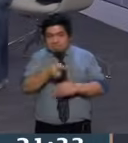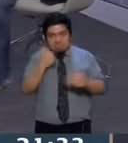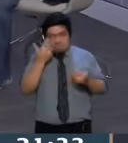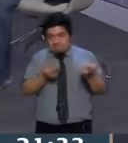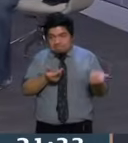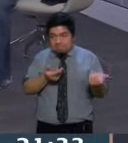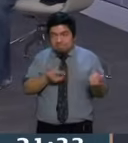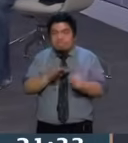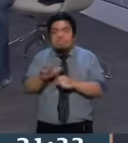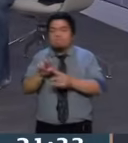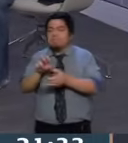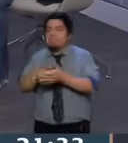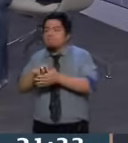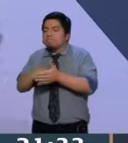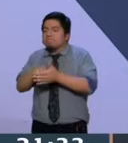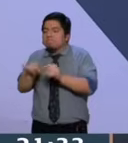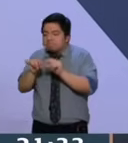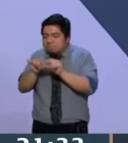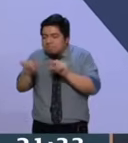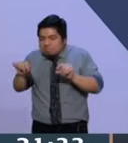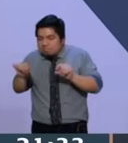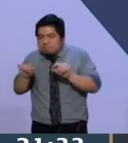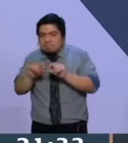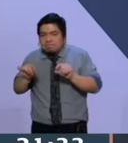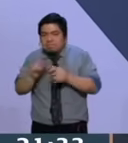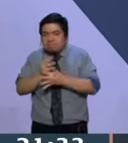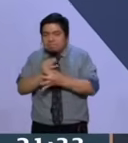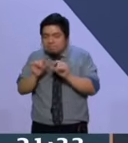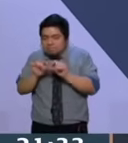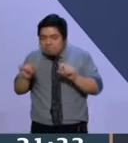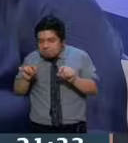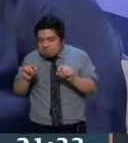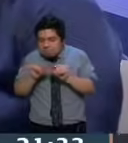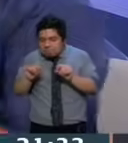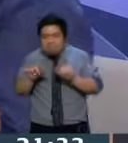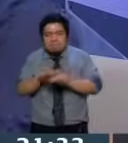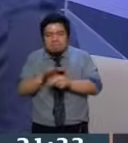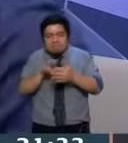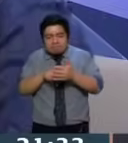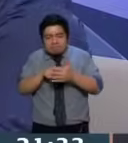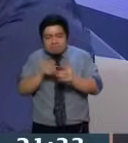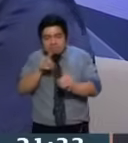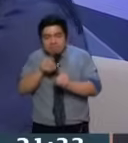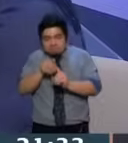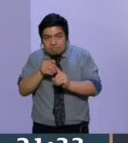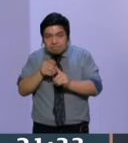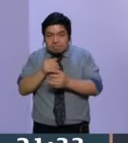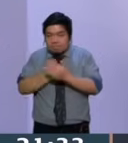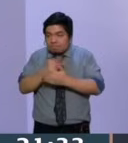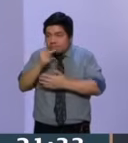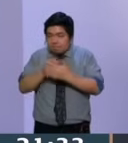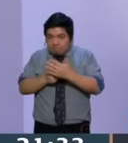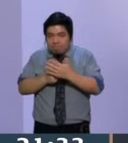quisieron fue corregir una pequeña frase en donde se estaba haciendo la modificación, especificando que el programa